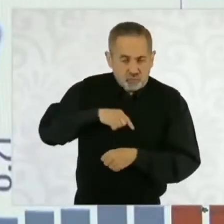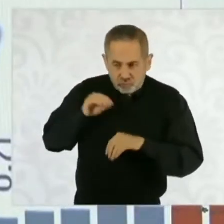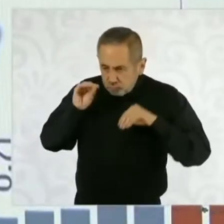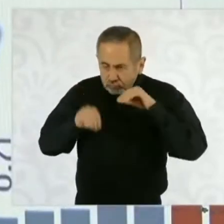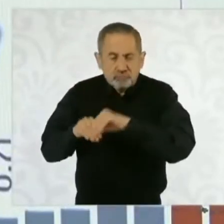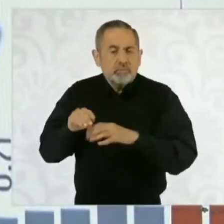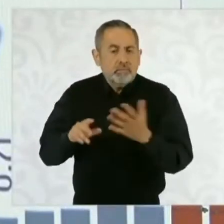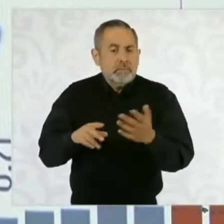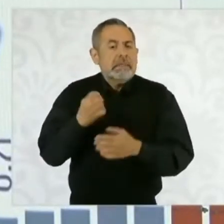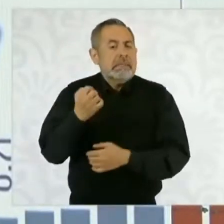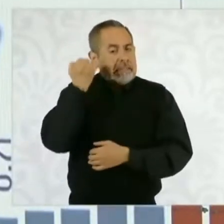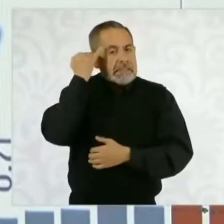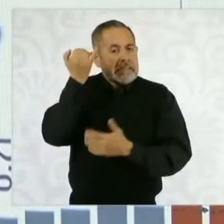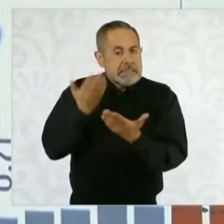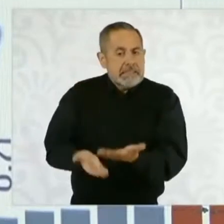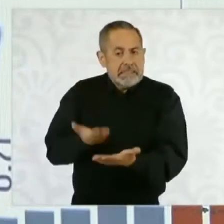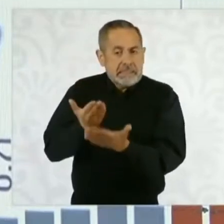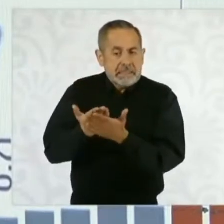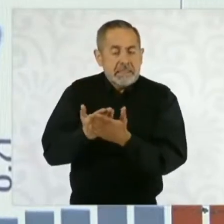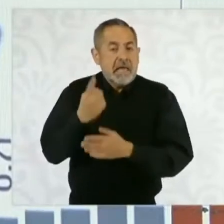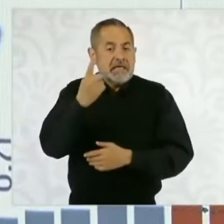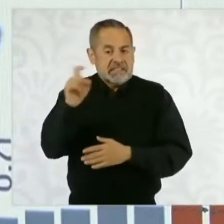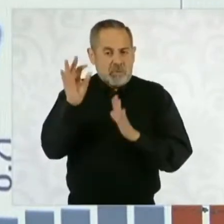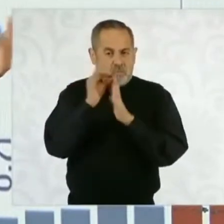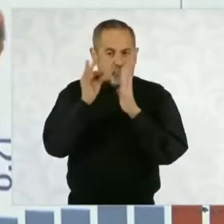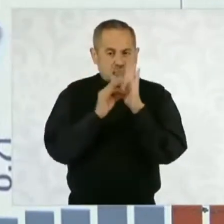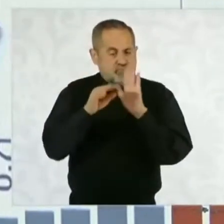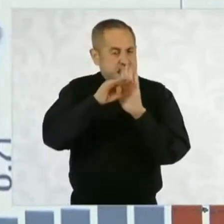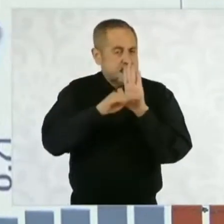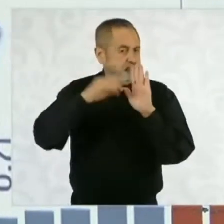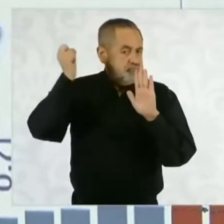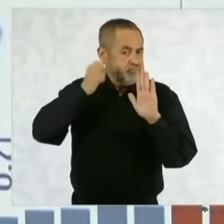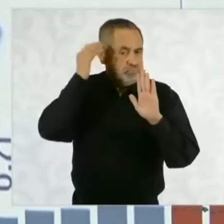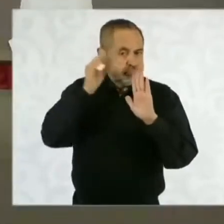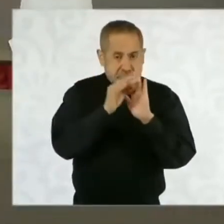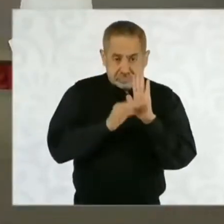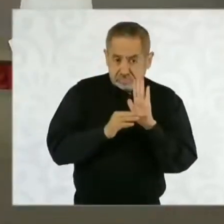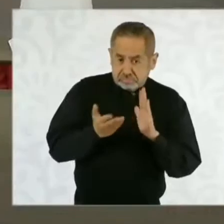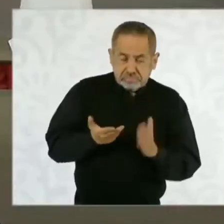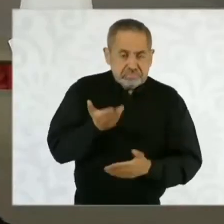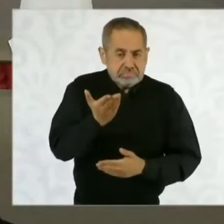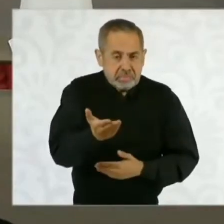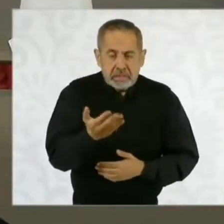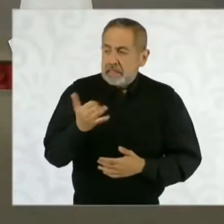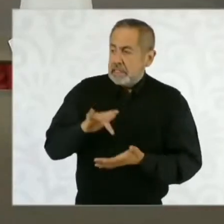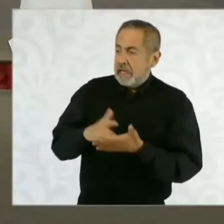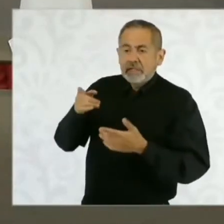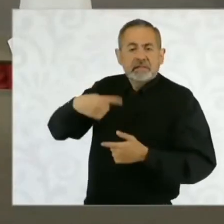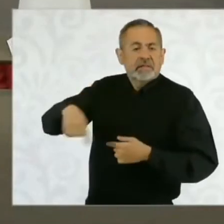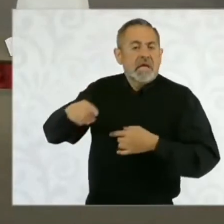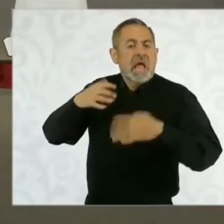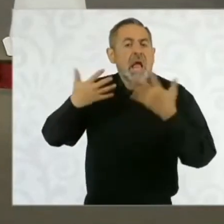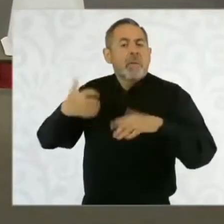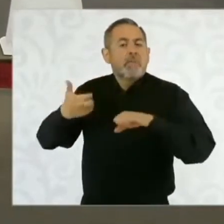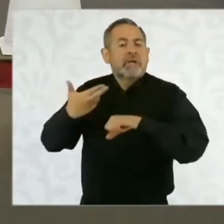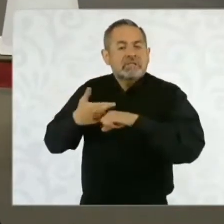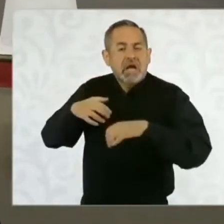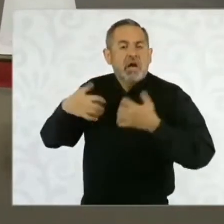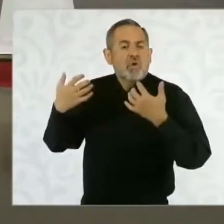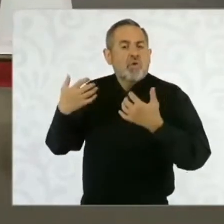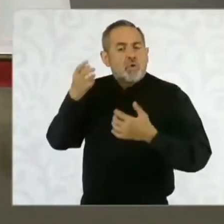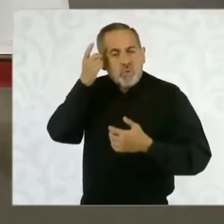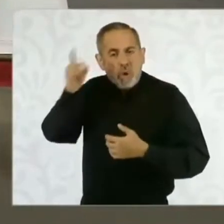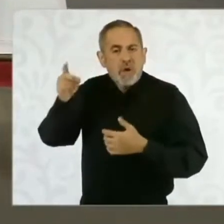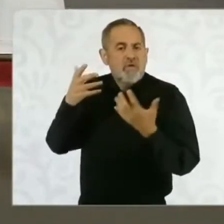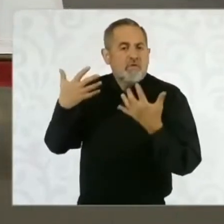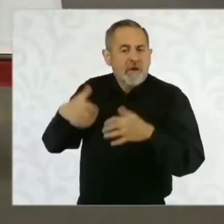lo planteé en los 100 puntos y quiero agradecer aquí a empresarios, a trabajadores,